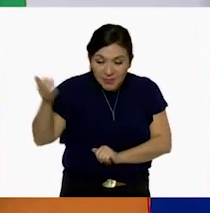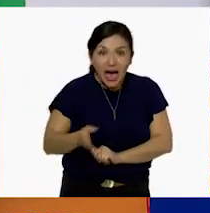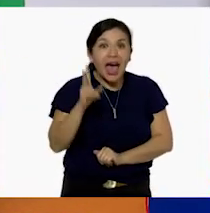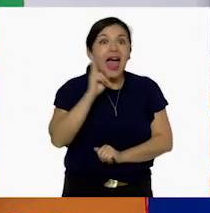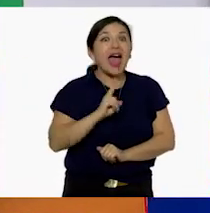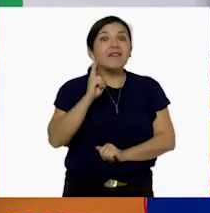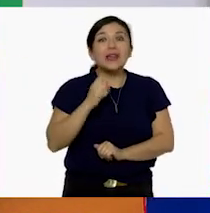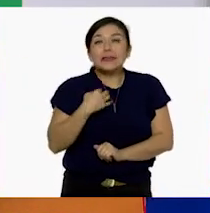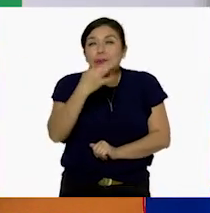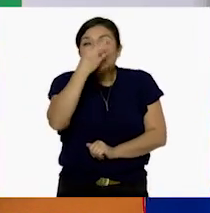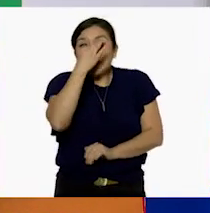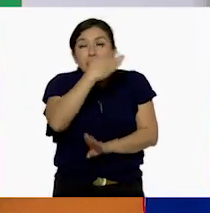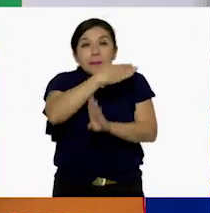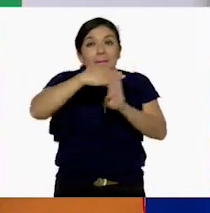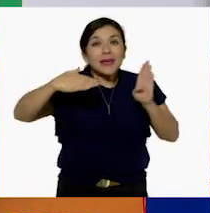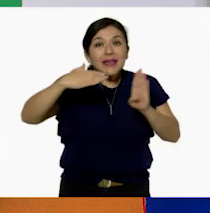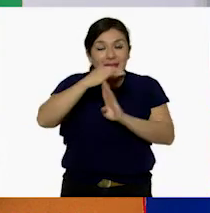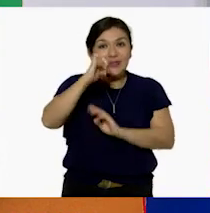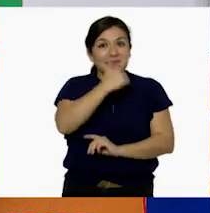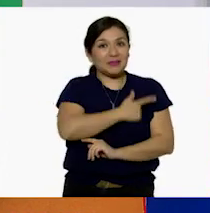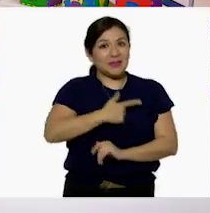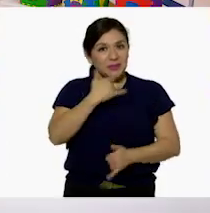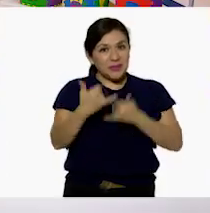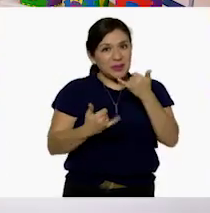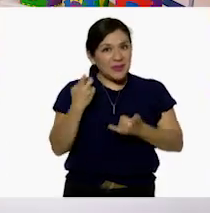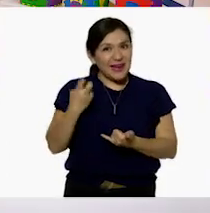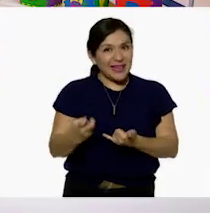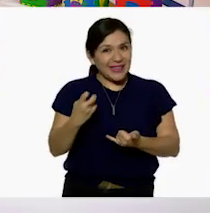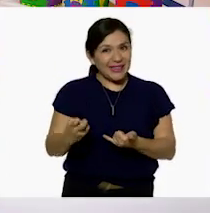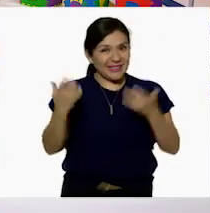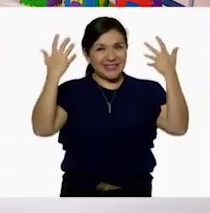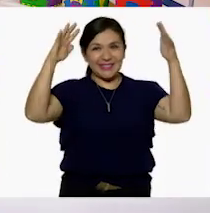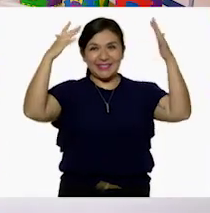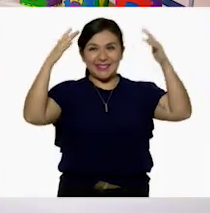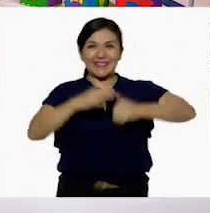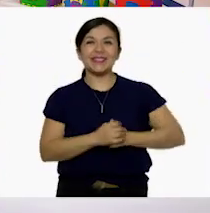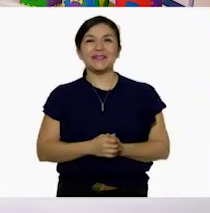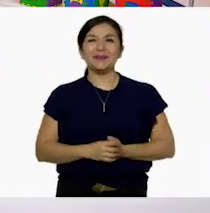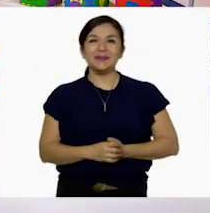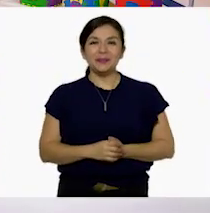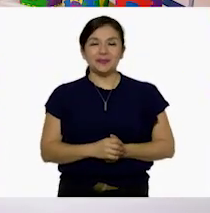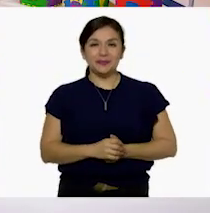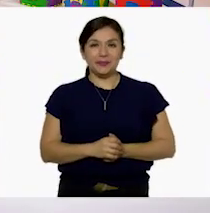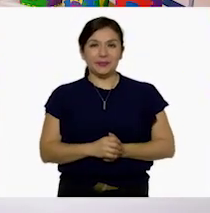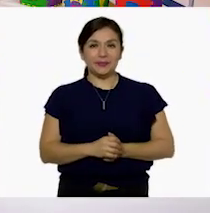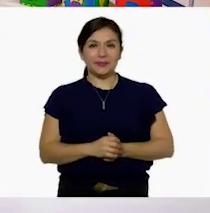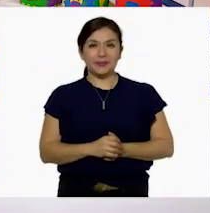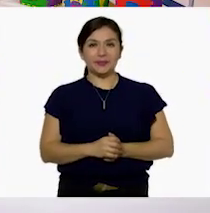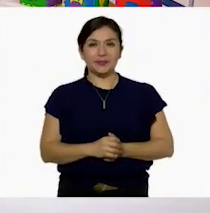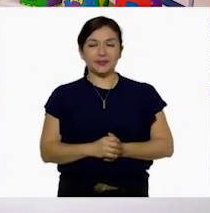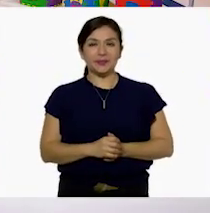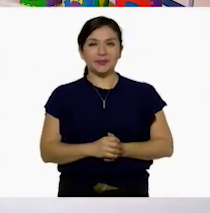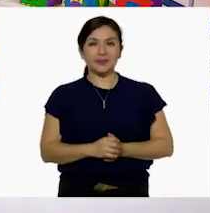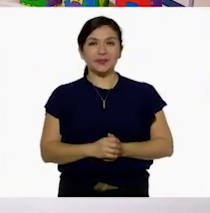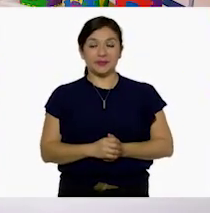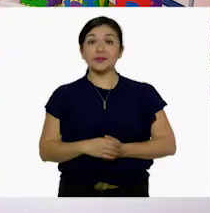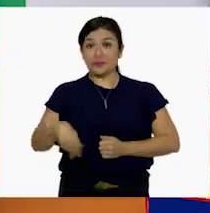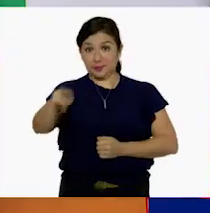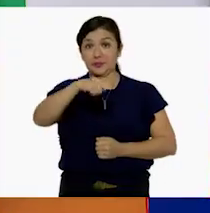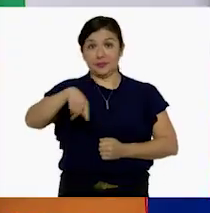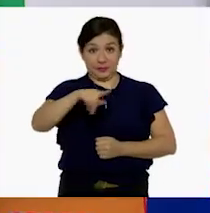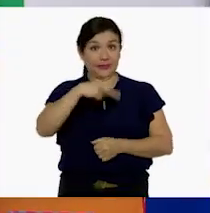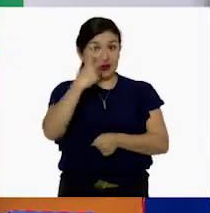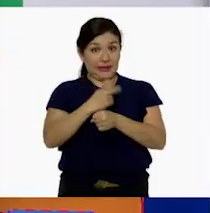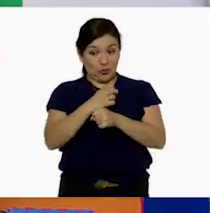casi vamos a la mitad. Este juego me está gustando mucho. Vamos por adelante, otro tiro. Muy bien, equipo de